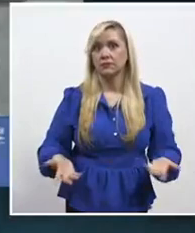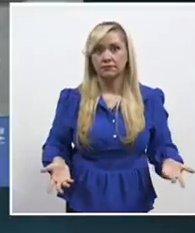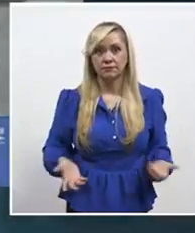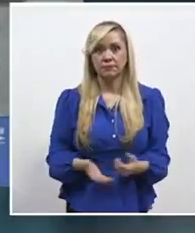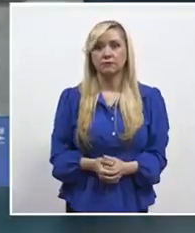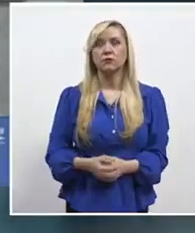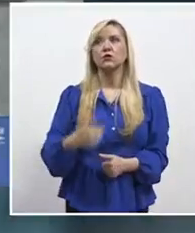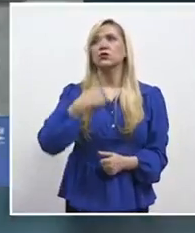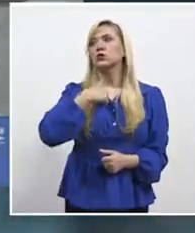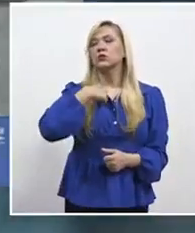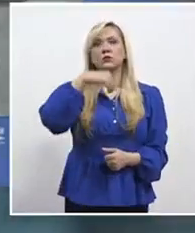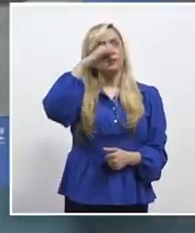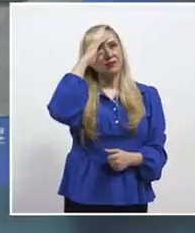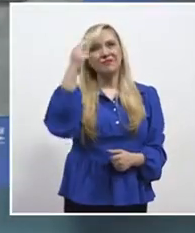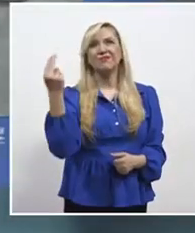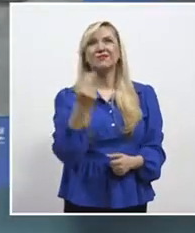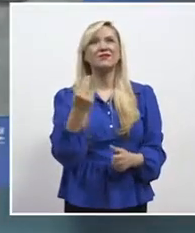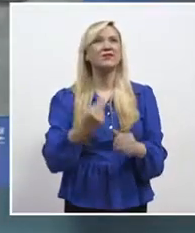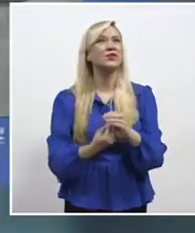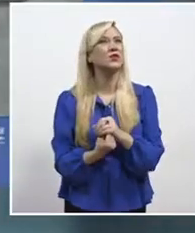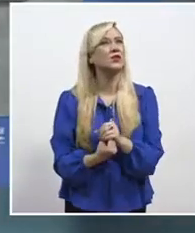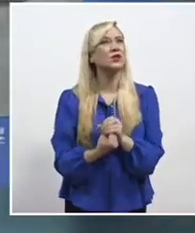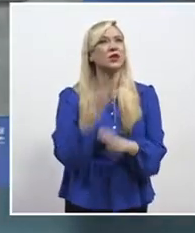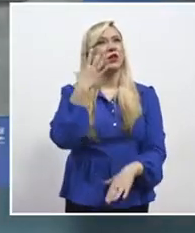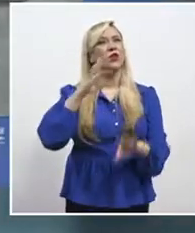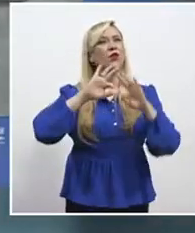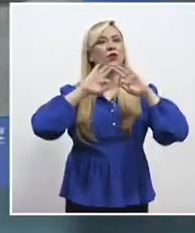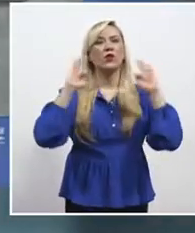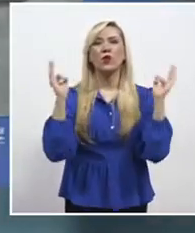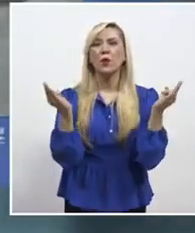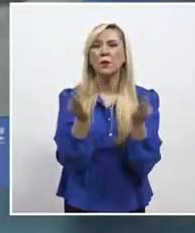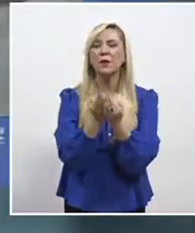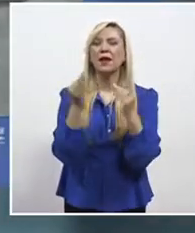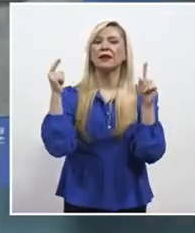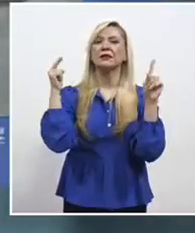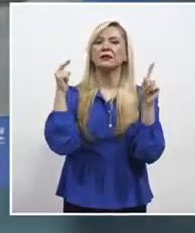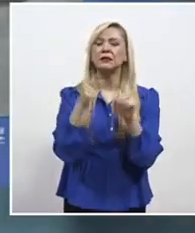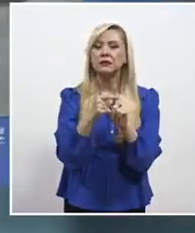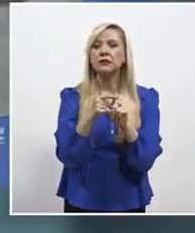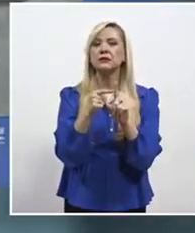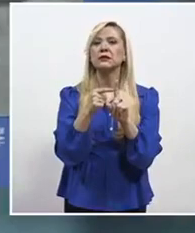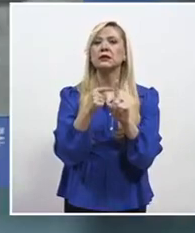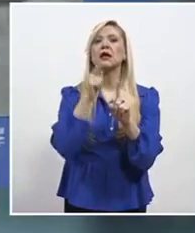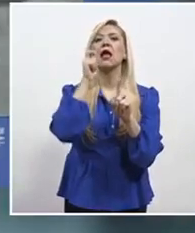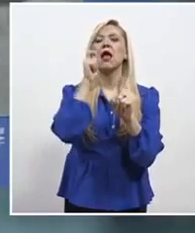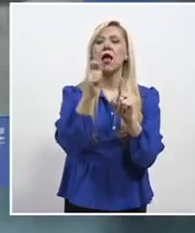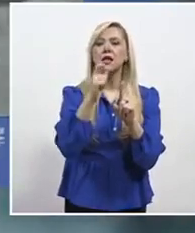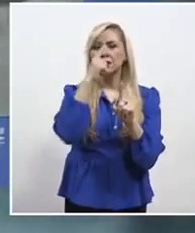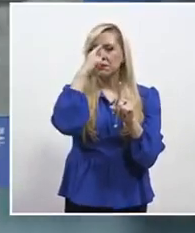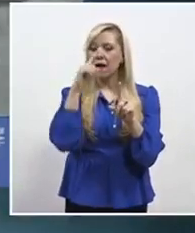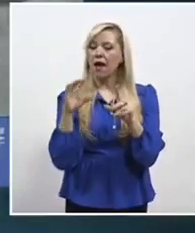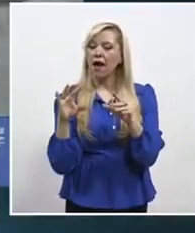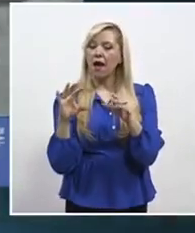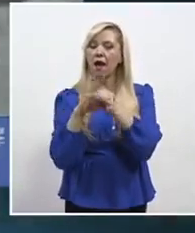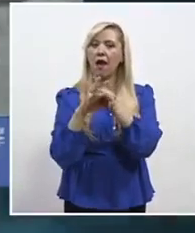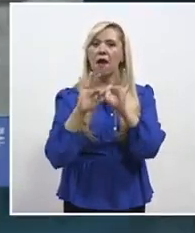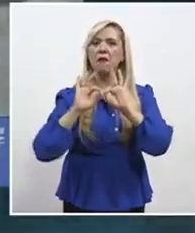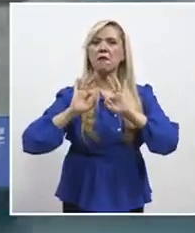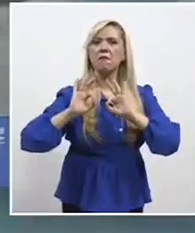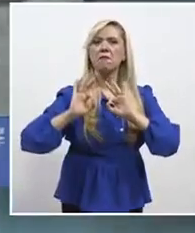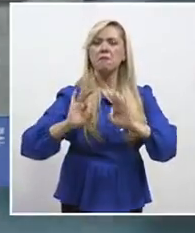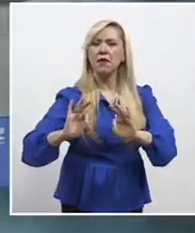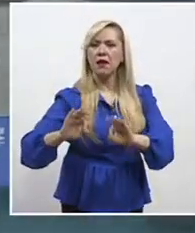Me parece que tenemos que crear una nueva metodología, ¿de acuerdo? Donde partamos